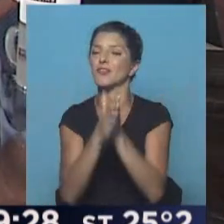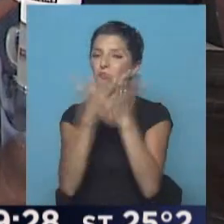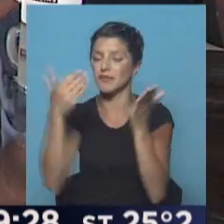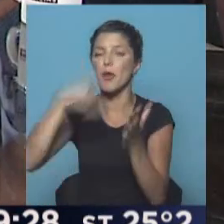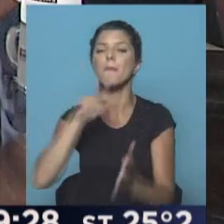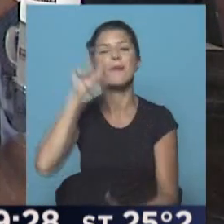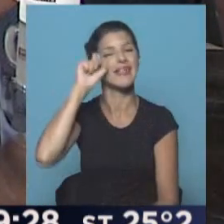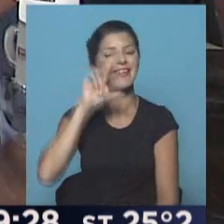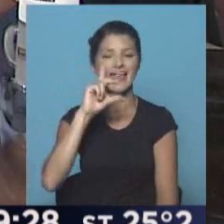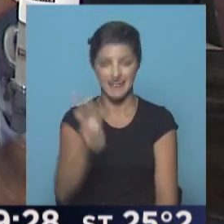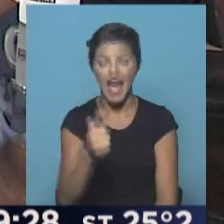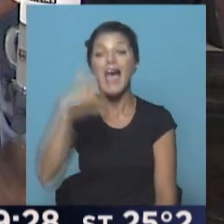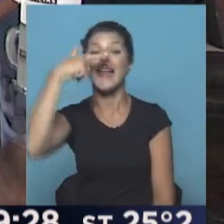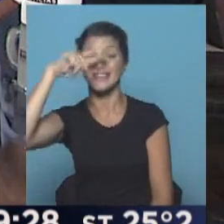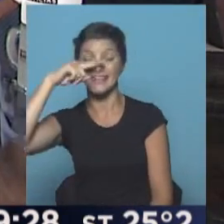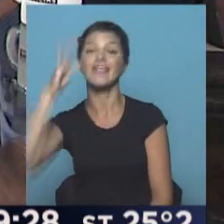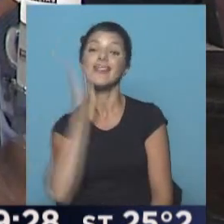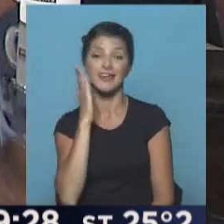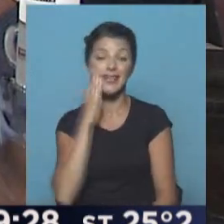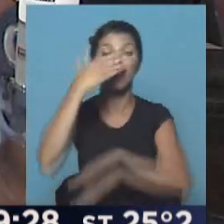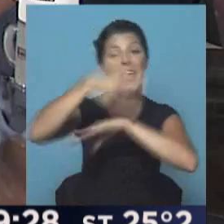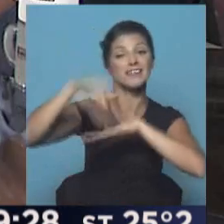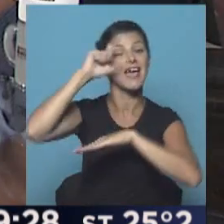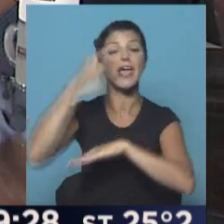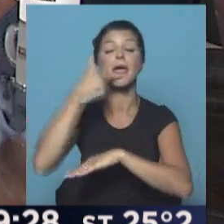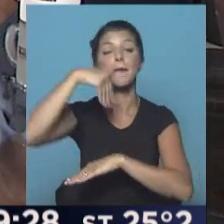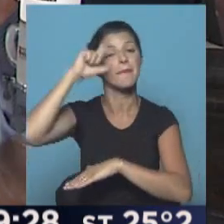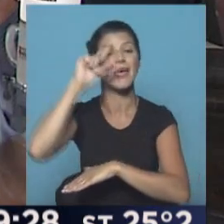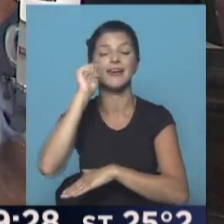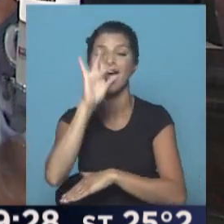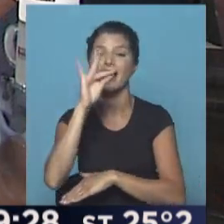Obligatoria, a las 19 en Esmeralda 288, una compilación de sus análisis internacionales.